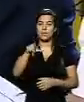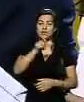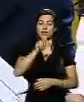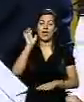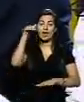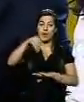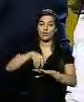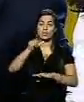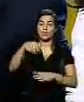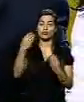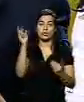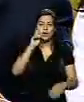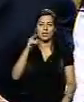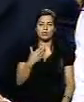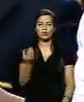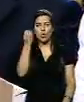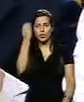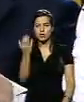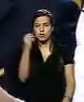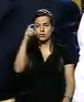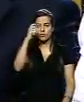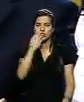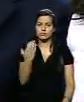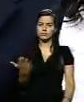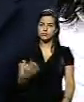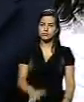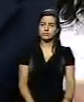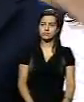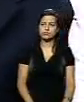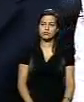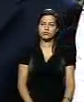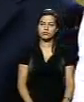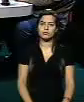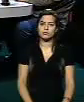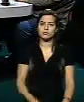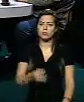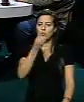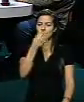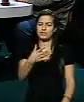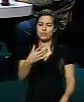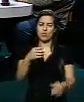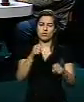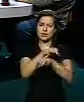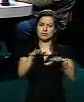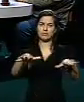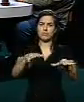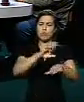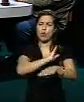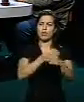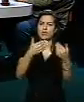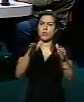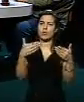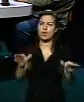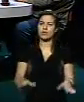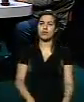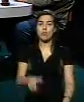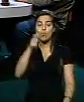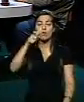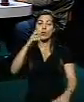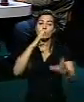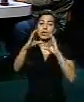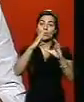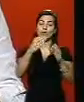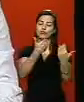de Aragua con las emisoras. ¿Qué te parece a ti eso? Y de las redes de Carabobo también se están conectando. El Poder Popular. Poder Popular. Pueblo Comunicador,